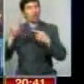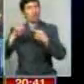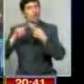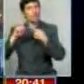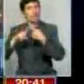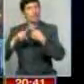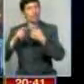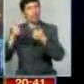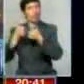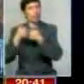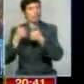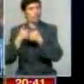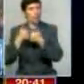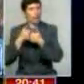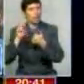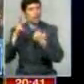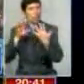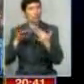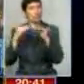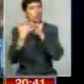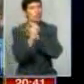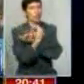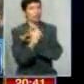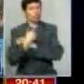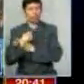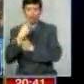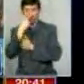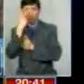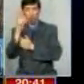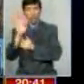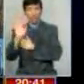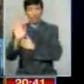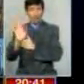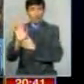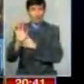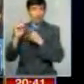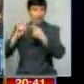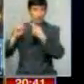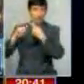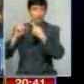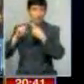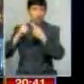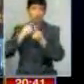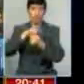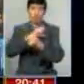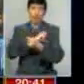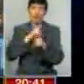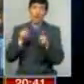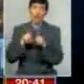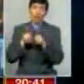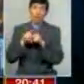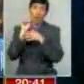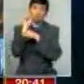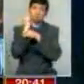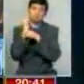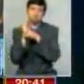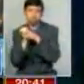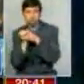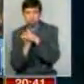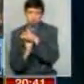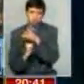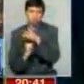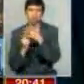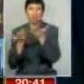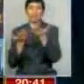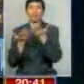tiempo. Después en el segundo tiempo la verdad que no le puedo comentar mucho porque vi el final donde España sí estaba totalmente superado en las